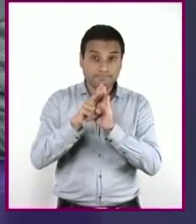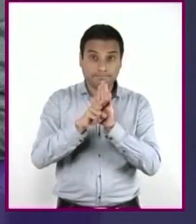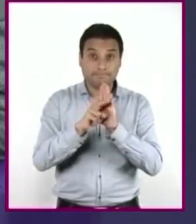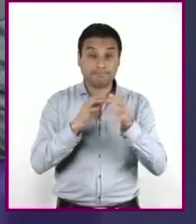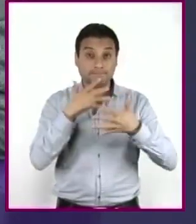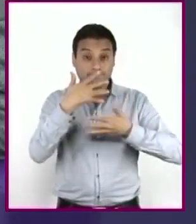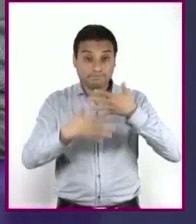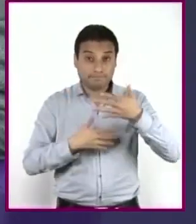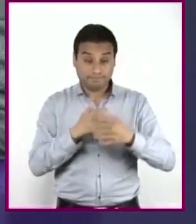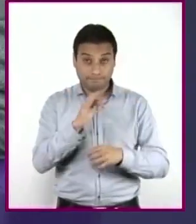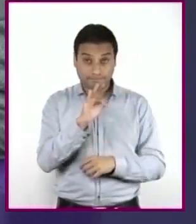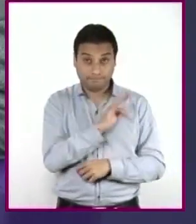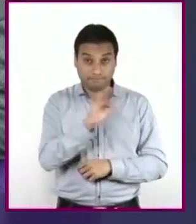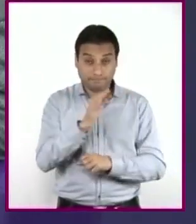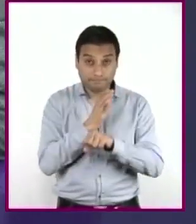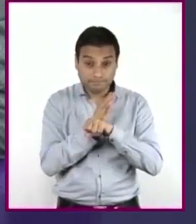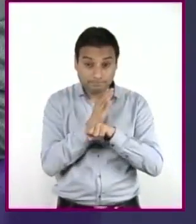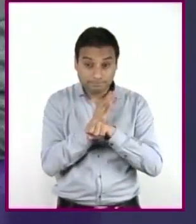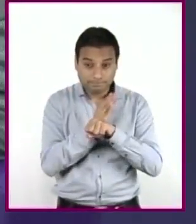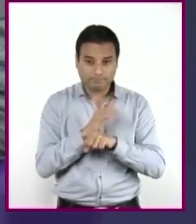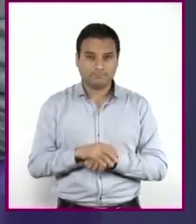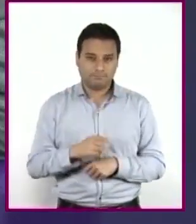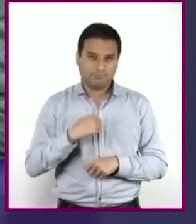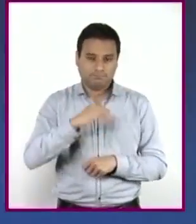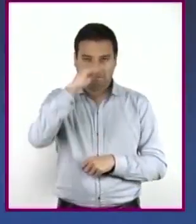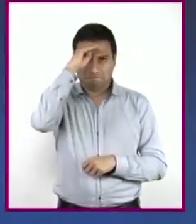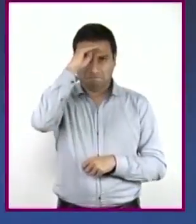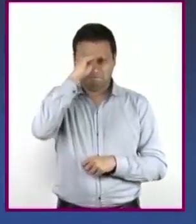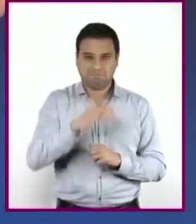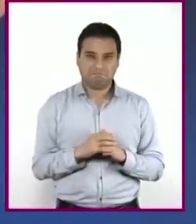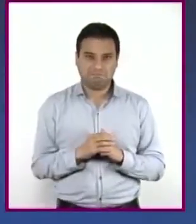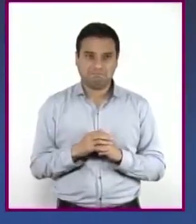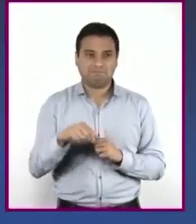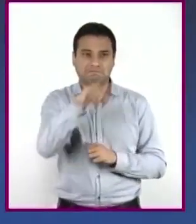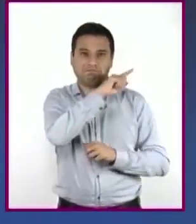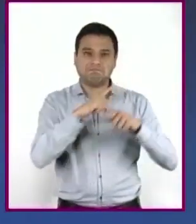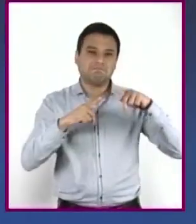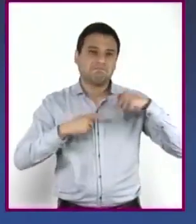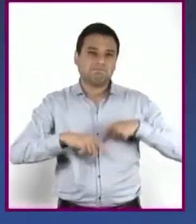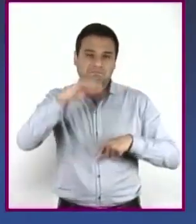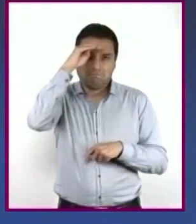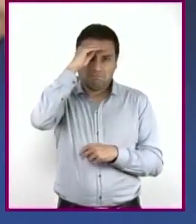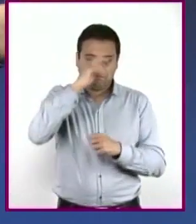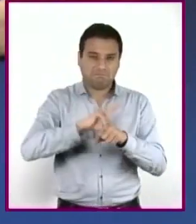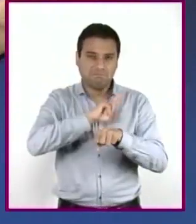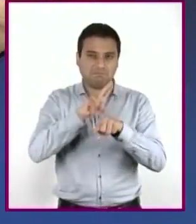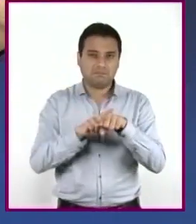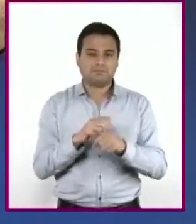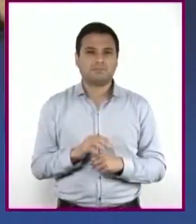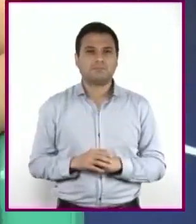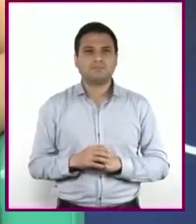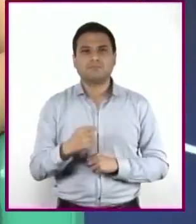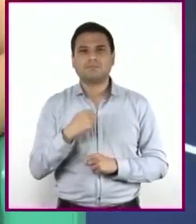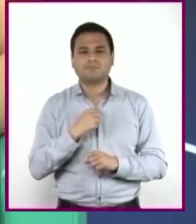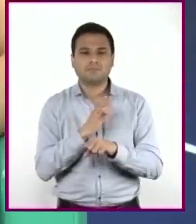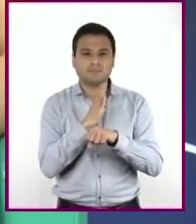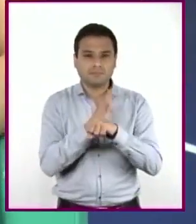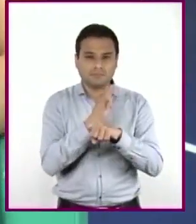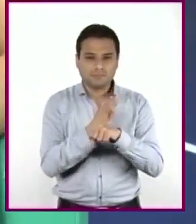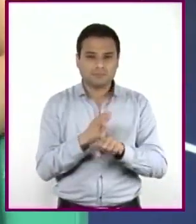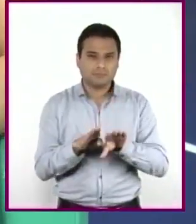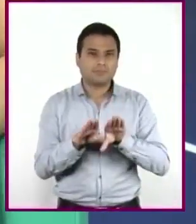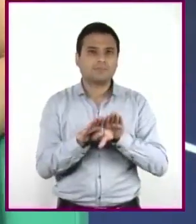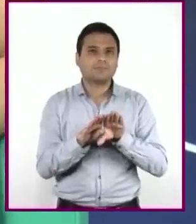libertad, pensando, esto es normal, uh-huh, porque lo aprenden desde pequeños. ¿Cuál sería un ejemplo de regulaciones o sanciones, o a lo mejor ya